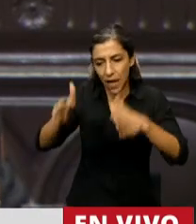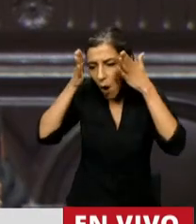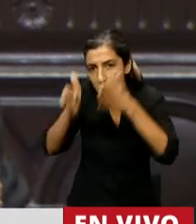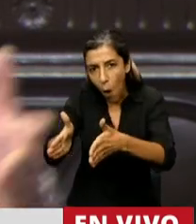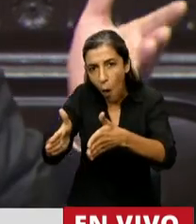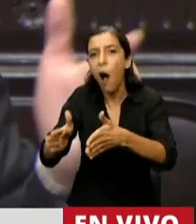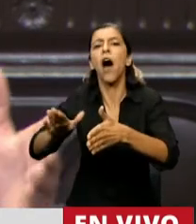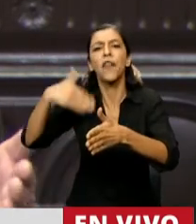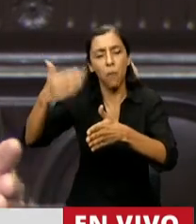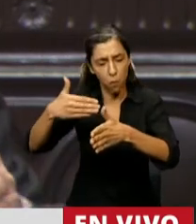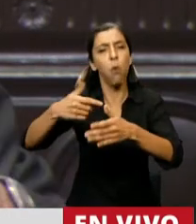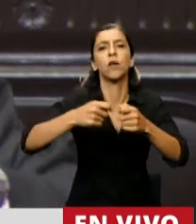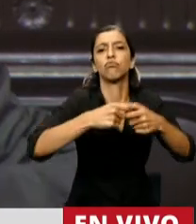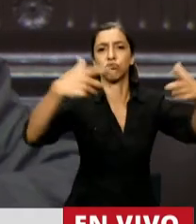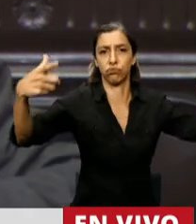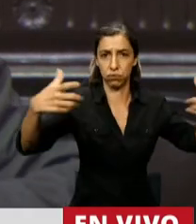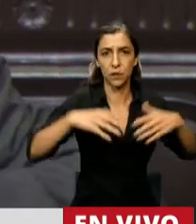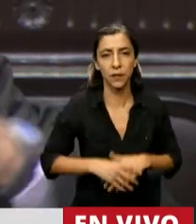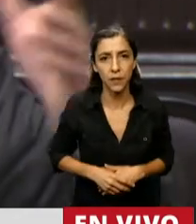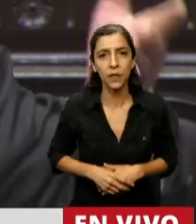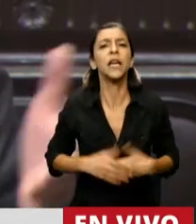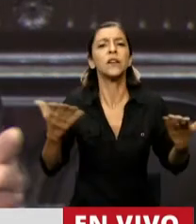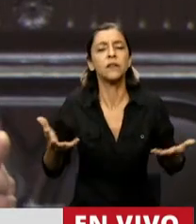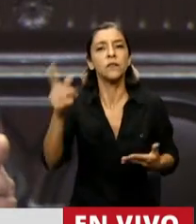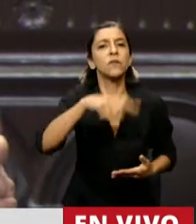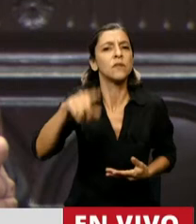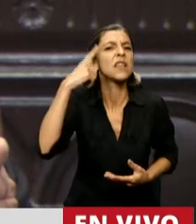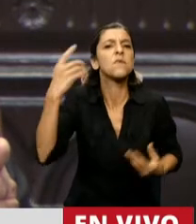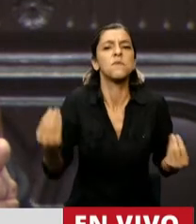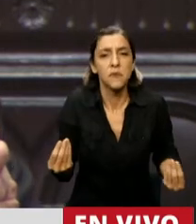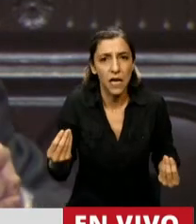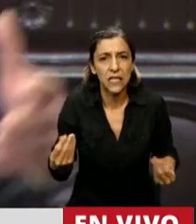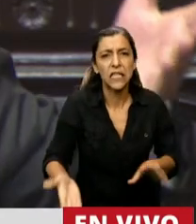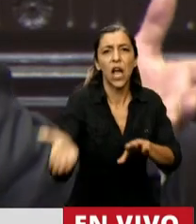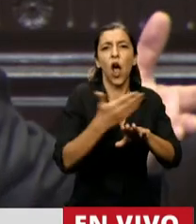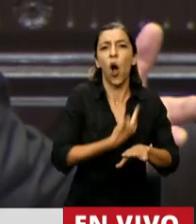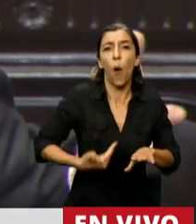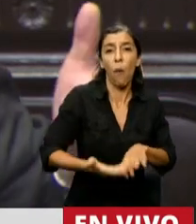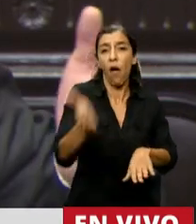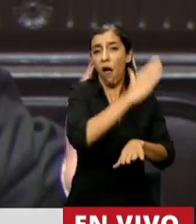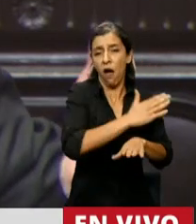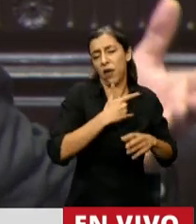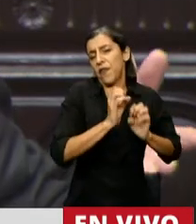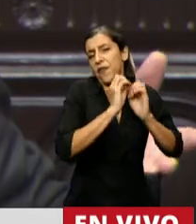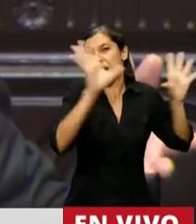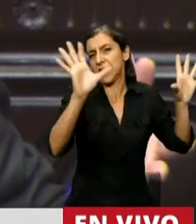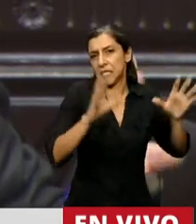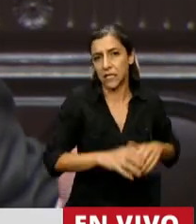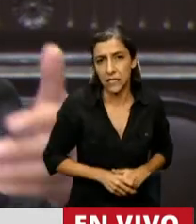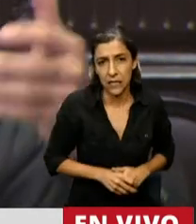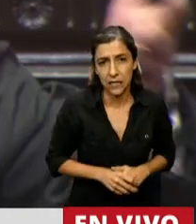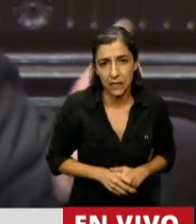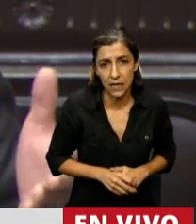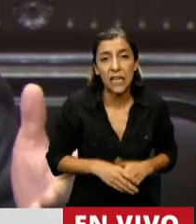hiciera nuestro presidente ante tamaño desastre que hicieron pero claro es muy fácil agarrar los